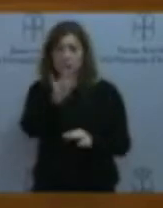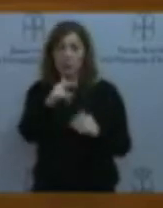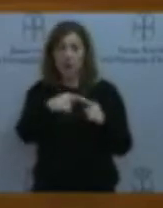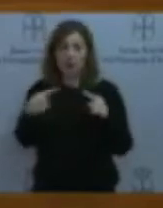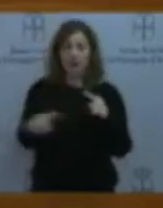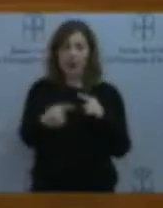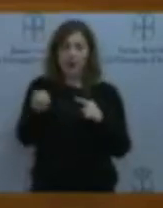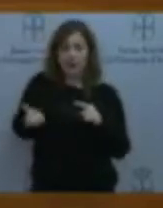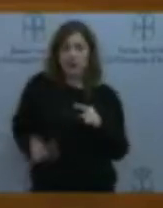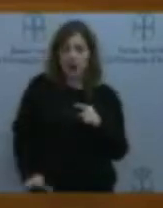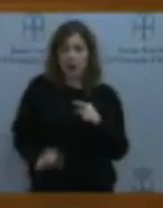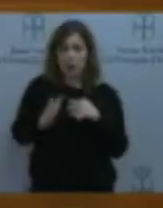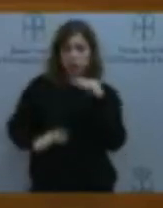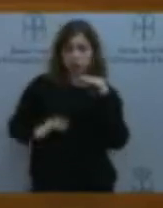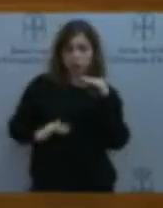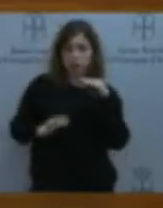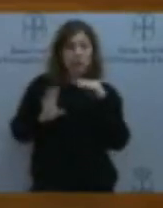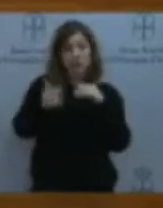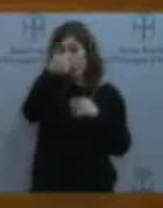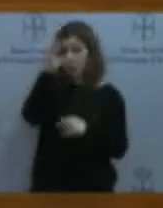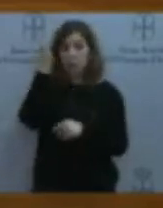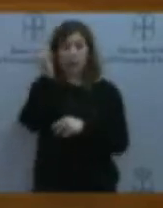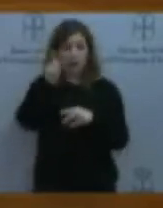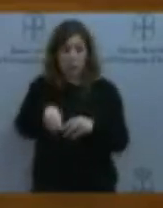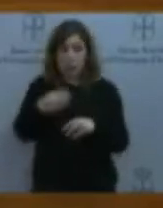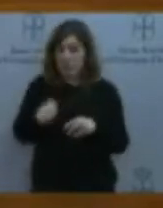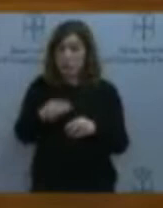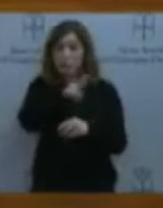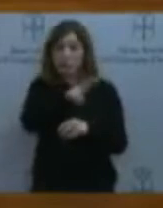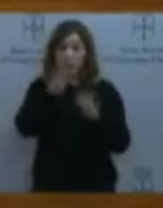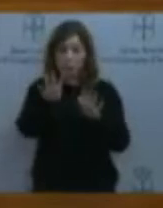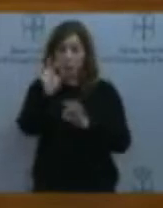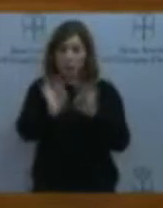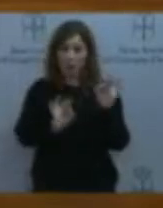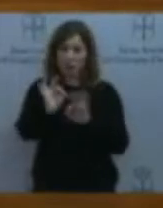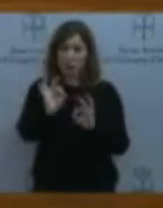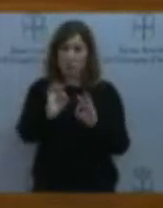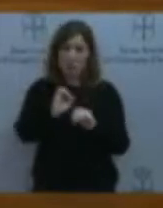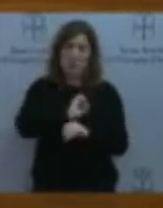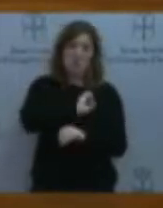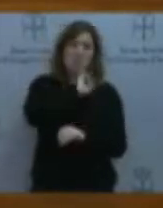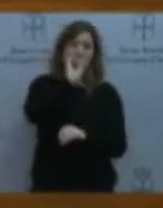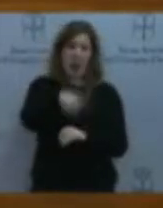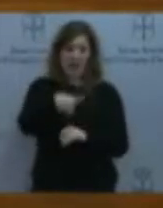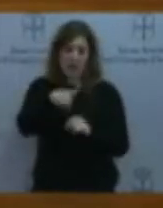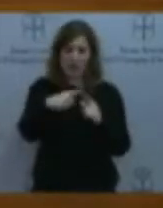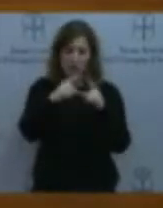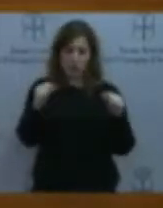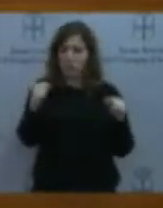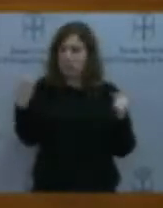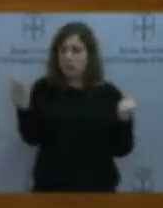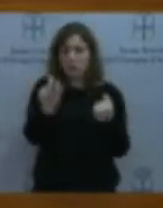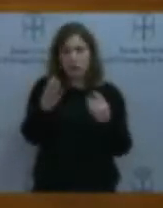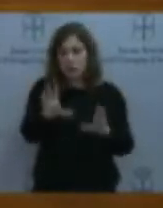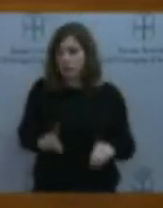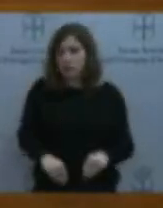verdad que la brecha salarial entre mujeres y hombres en este caso es un 29% mayor en Asturias. Bueno, pues eso hay que asumirlo, que ese